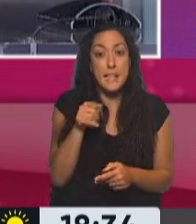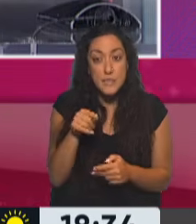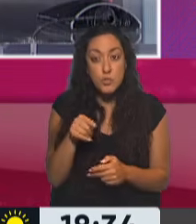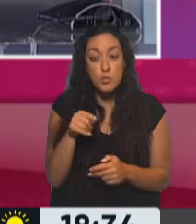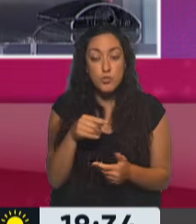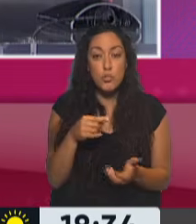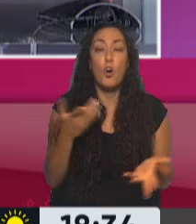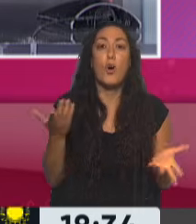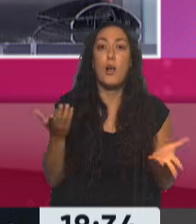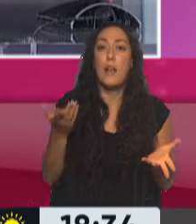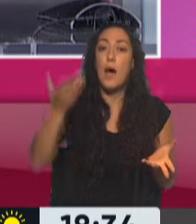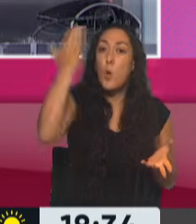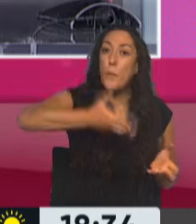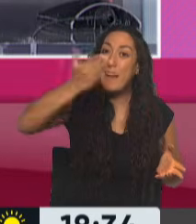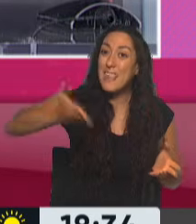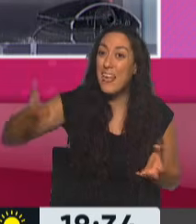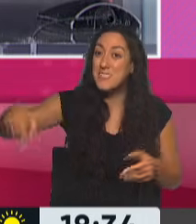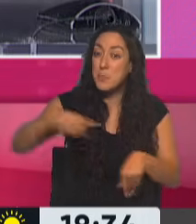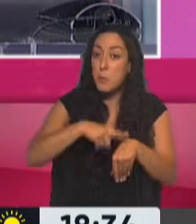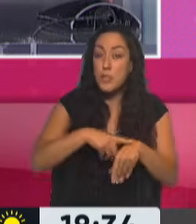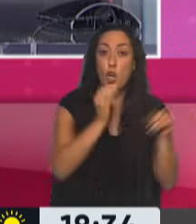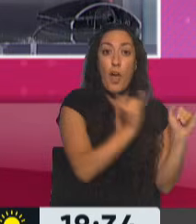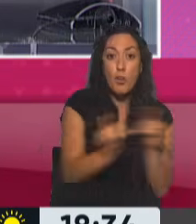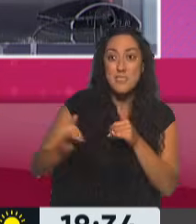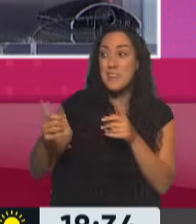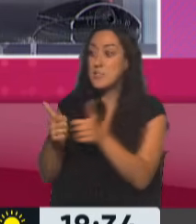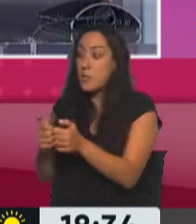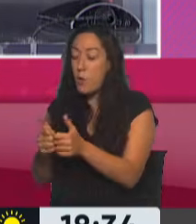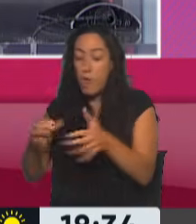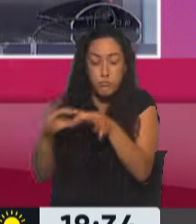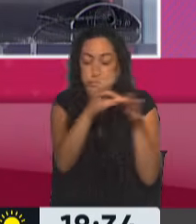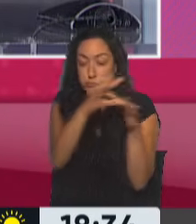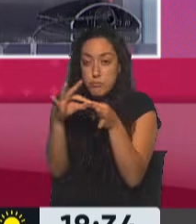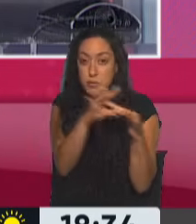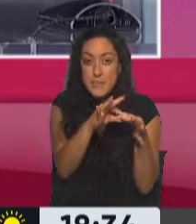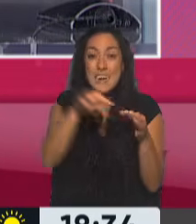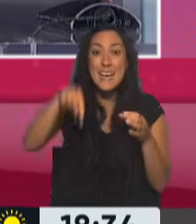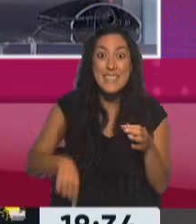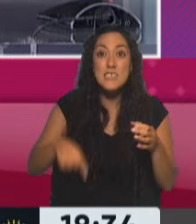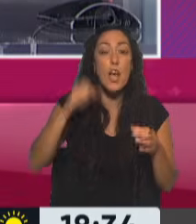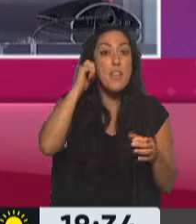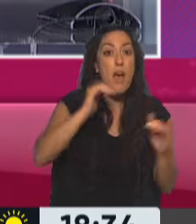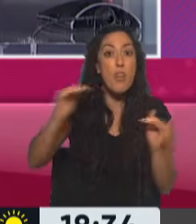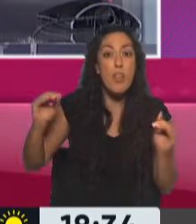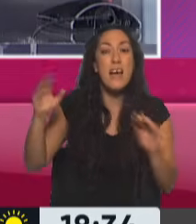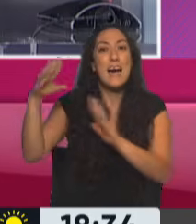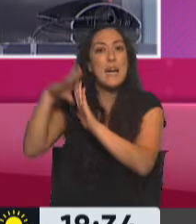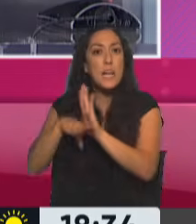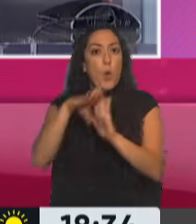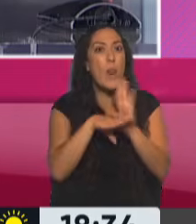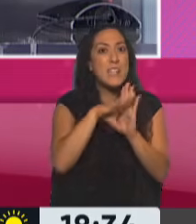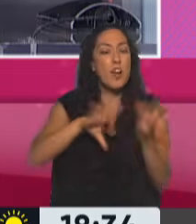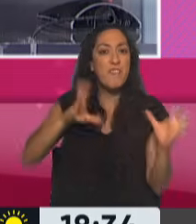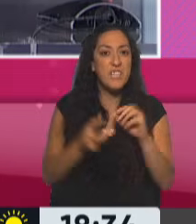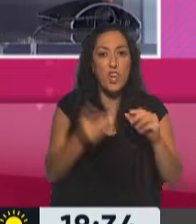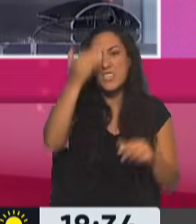en la condición humana entre el teléfono y ese adolescente? Esta generación que está siendo afectada por estas regulaciones, los chicos de